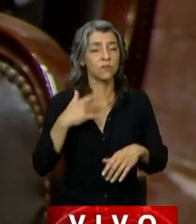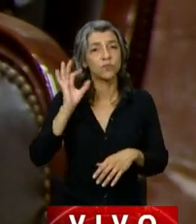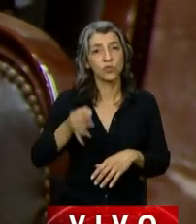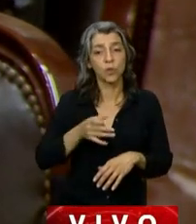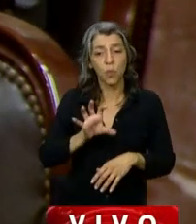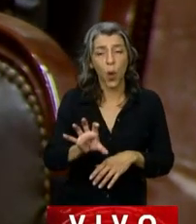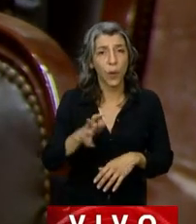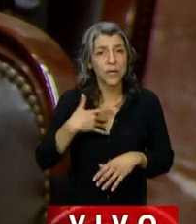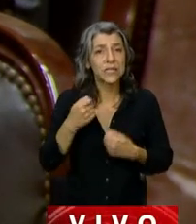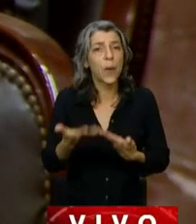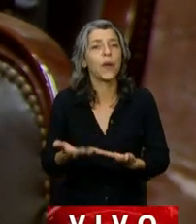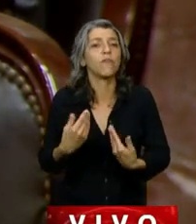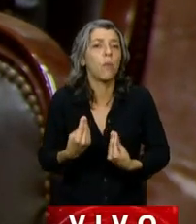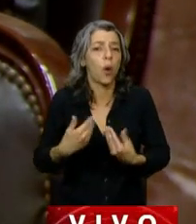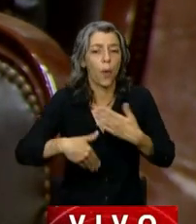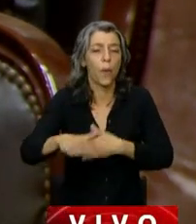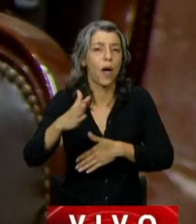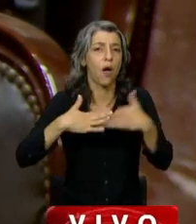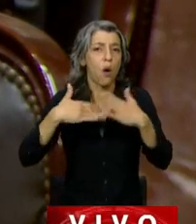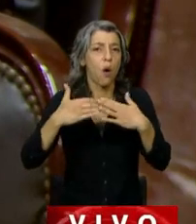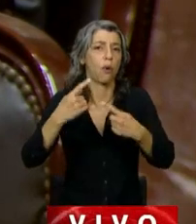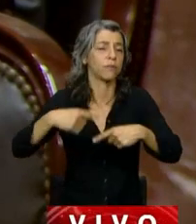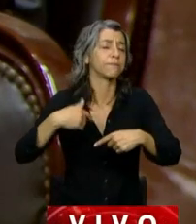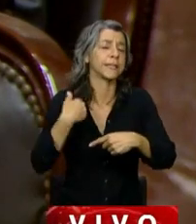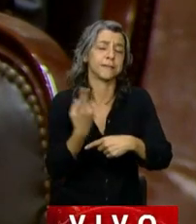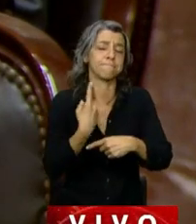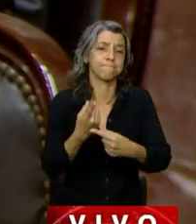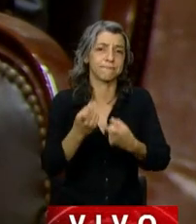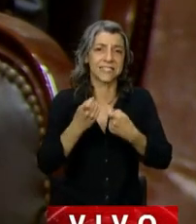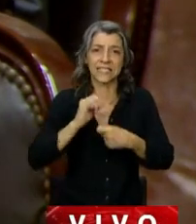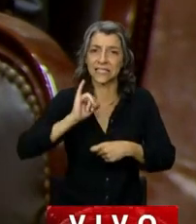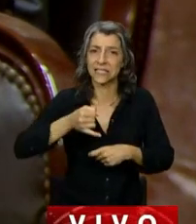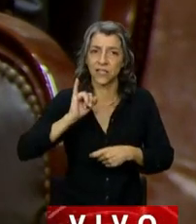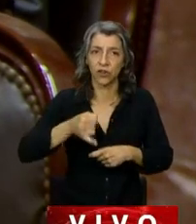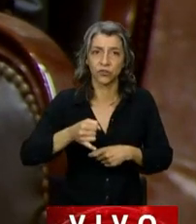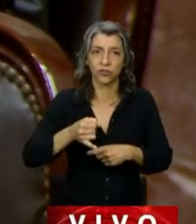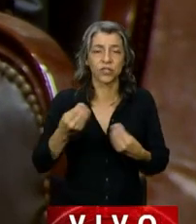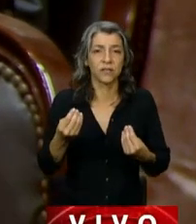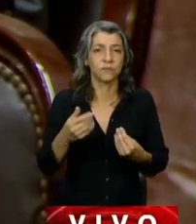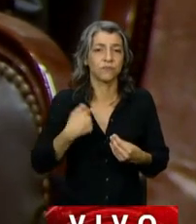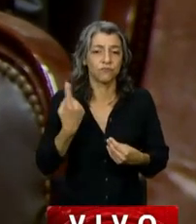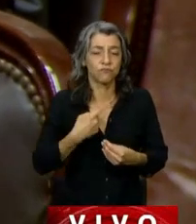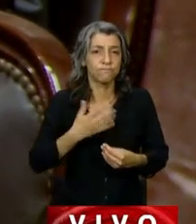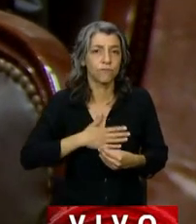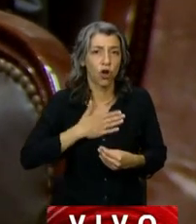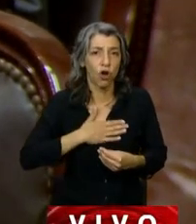obras que realmente son muy, pero muy necesarias y que realmente